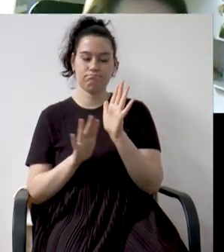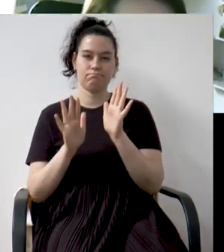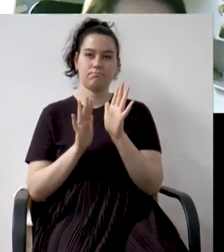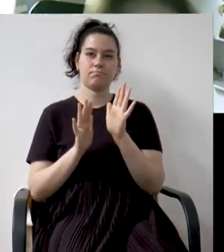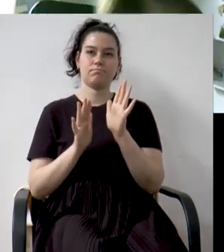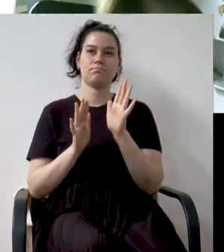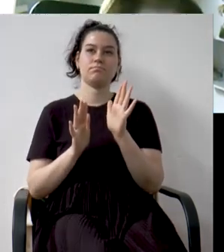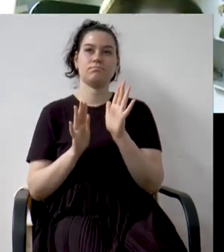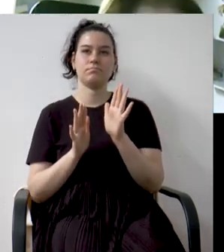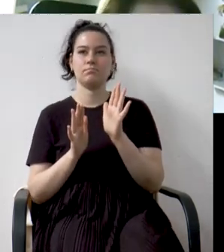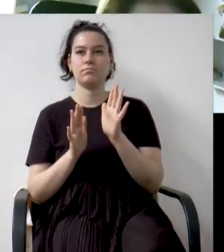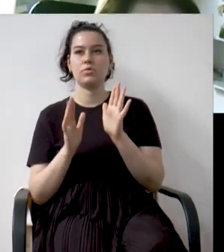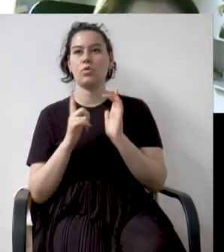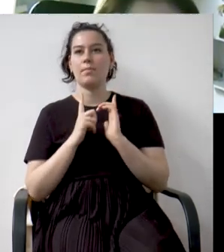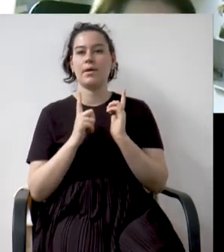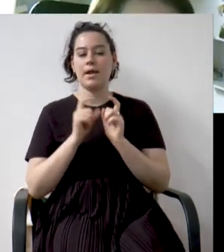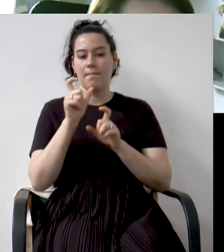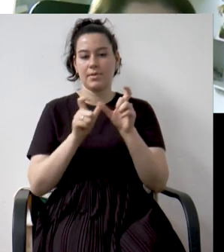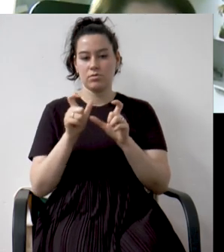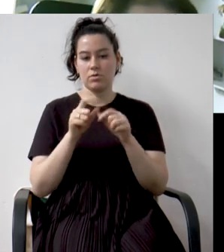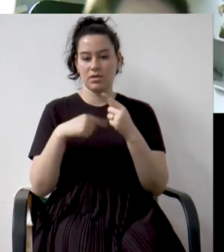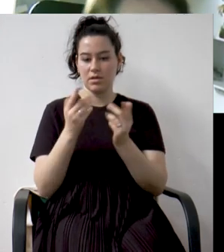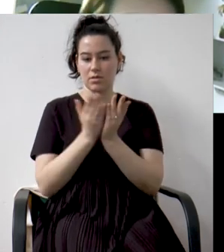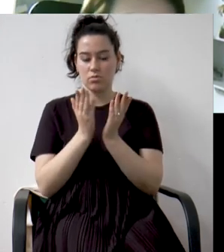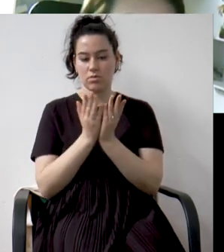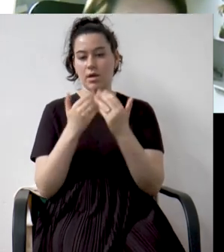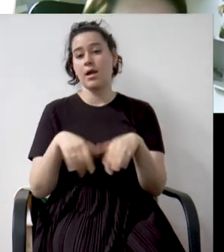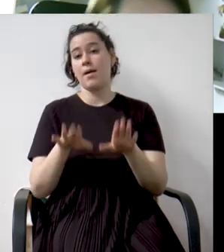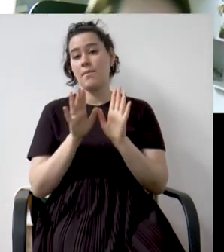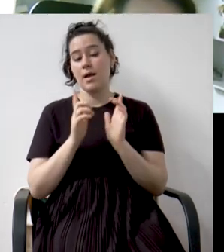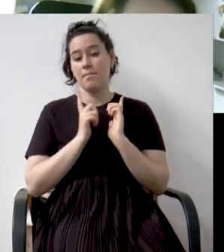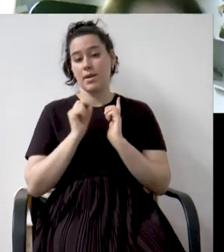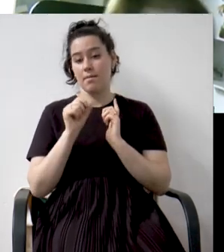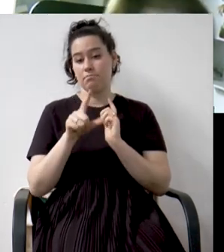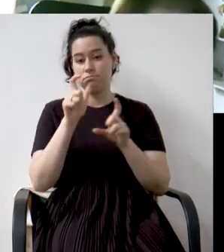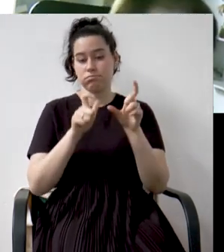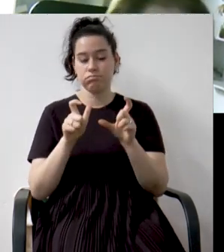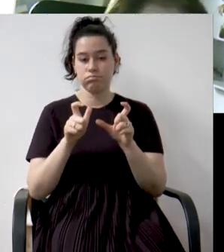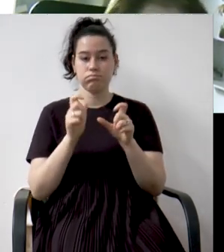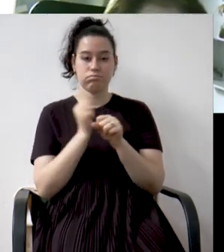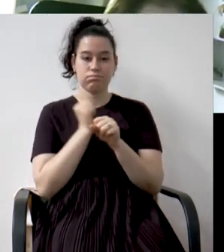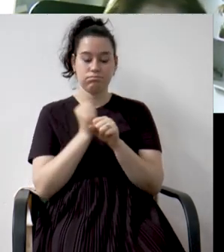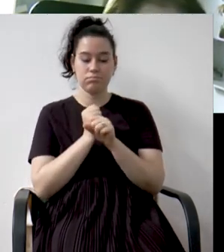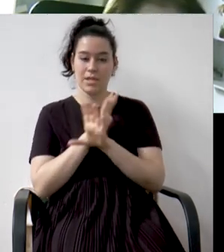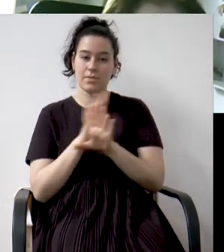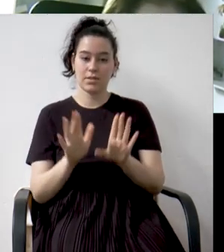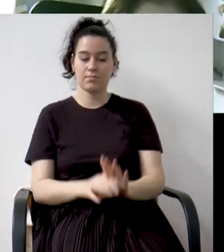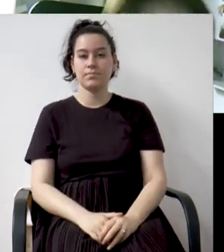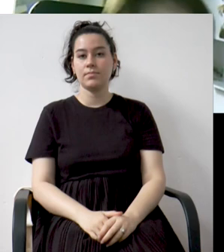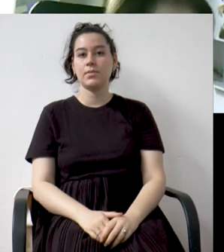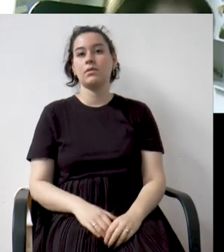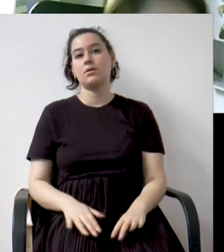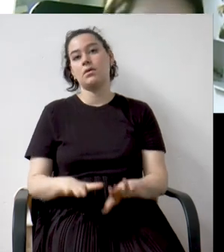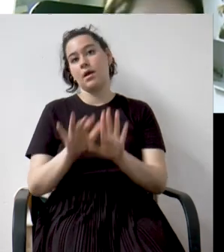No se espera de repente que esa persona haga toda la carrera, ni de repente se espera que esa persona haga las tres funciones. Y de